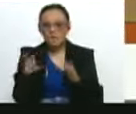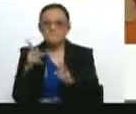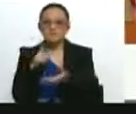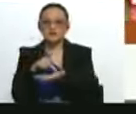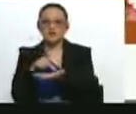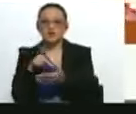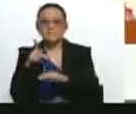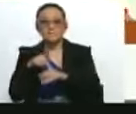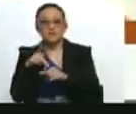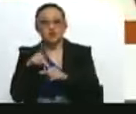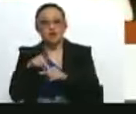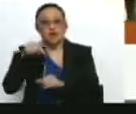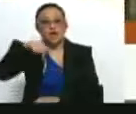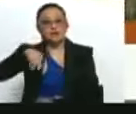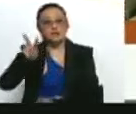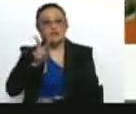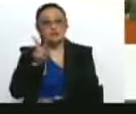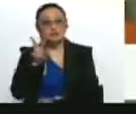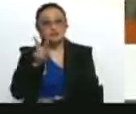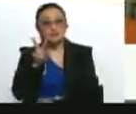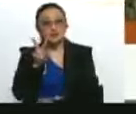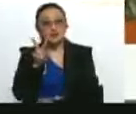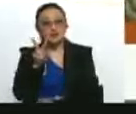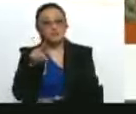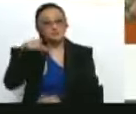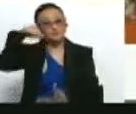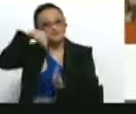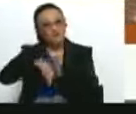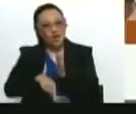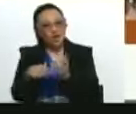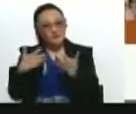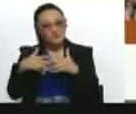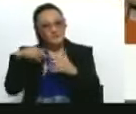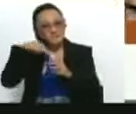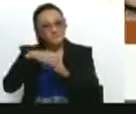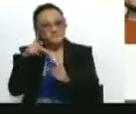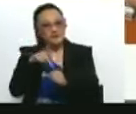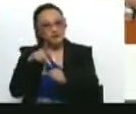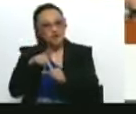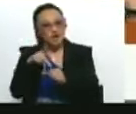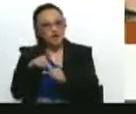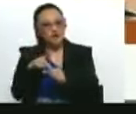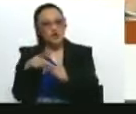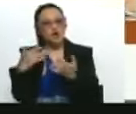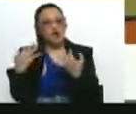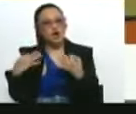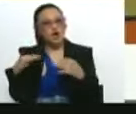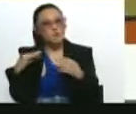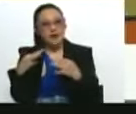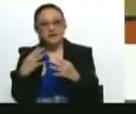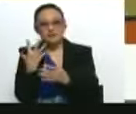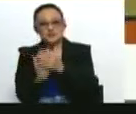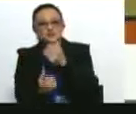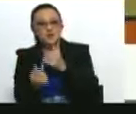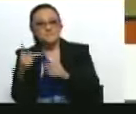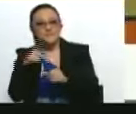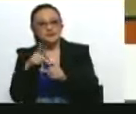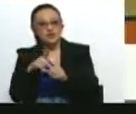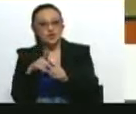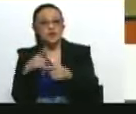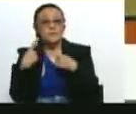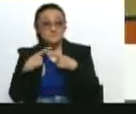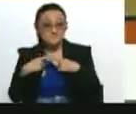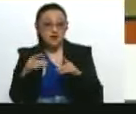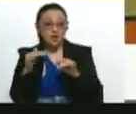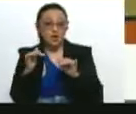aquí en Venezuela, donde los pozos petroleros, que por técnicas normales no salía el petróleo, pero que tenían